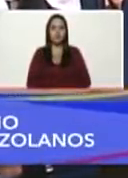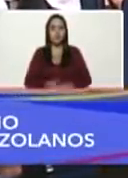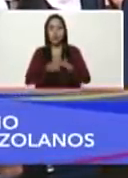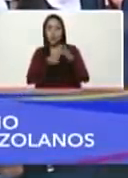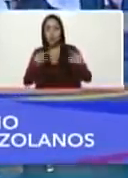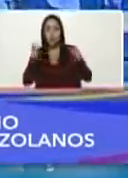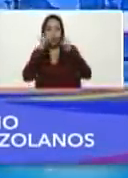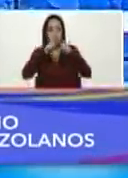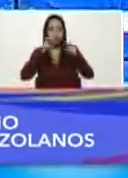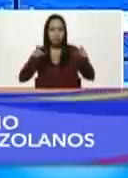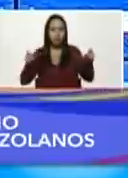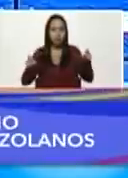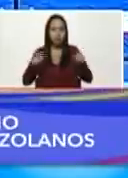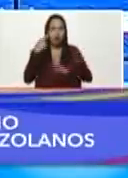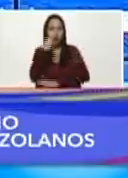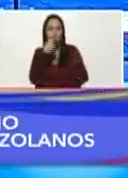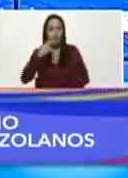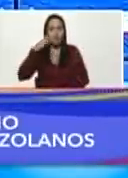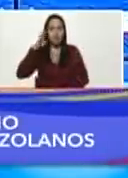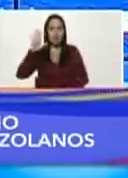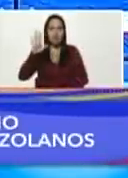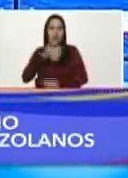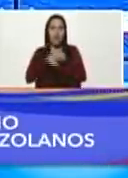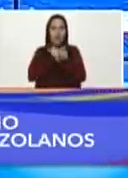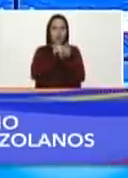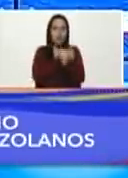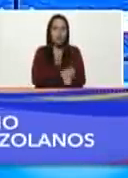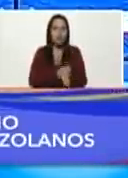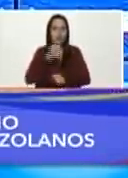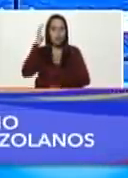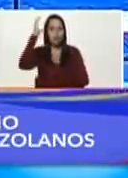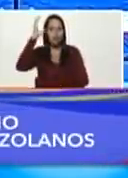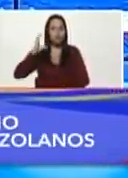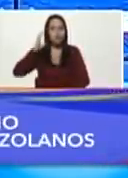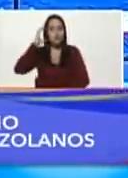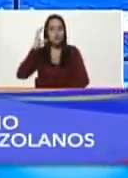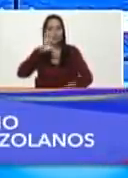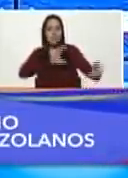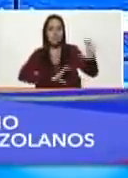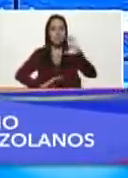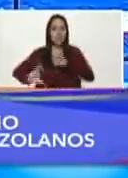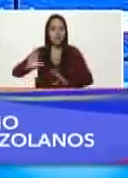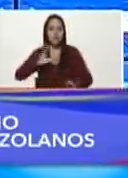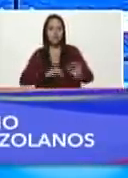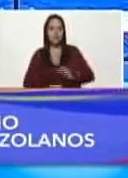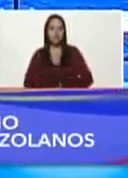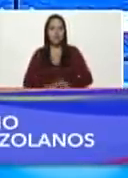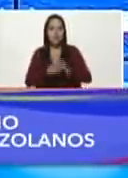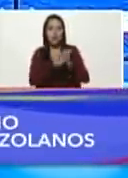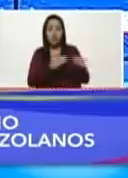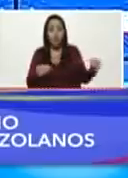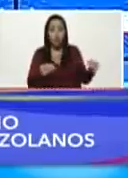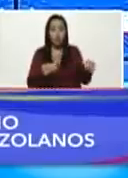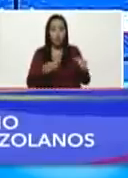fisioterapeutas, comprometidos, amorosos, conscientes, científicos, todos los CAT,